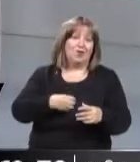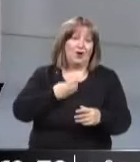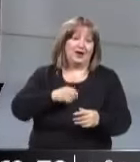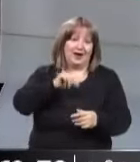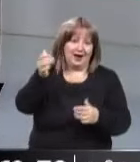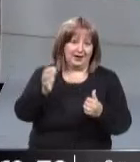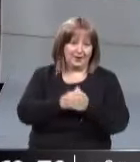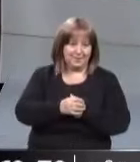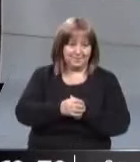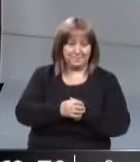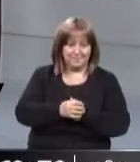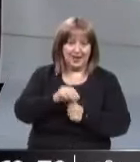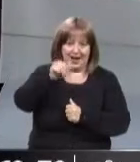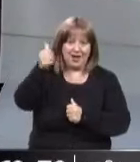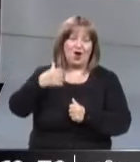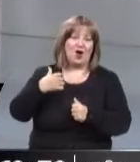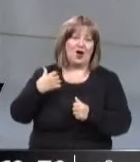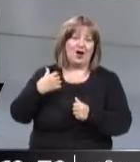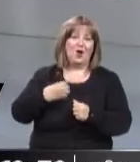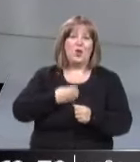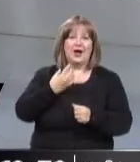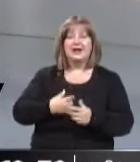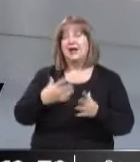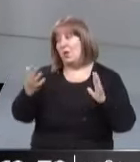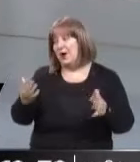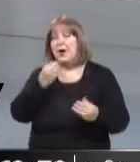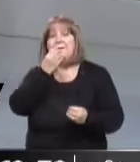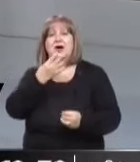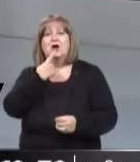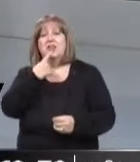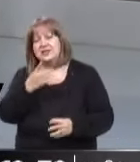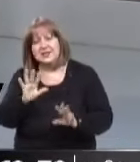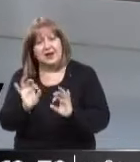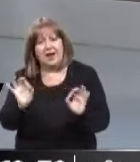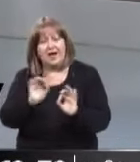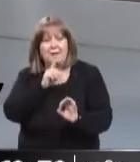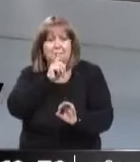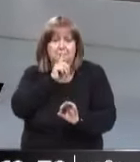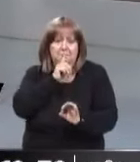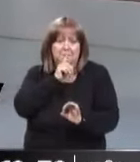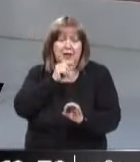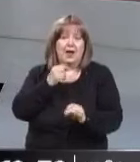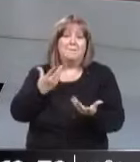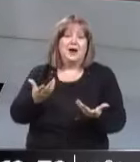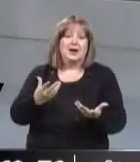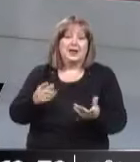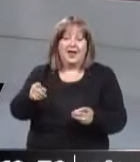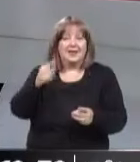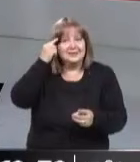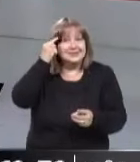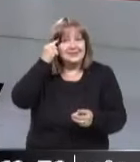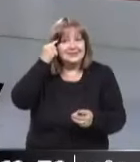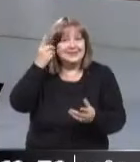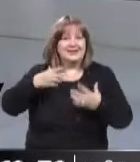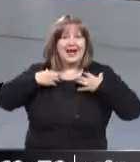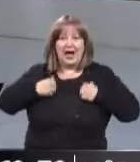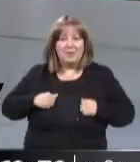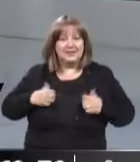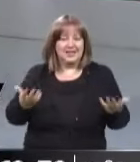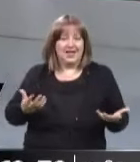eso es lo que no entendí. Ganó Huracán de local. Viste, no hay que decirle a los chicos. Si no se puede dar, no, ni siquiera ilusionarlo. Está con la camiseta puesta.